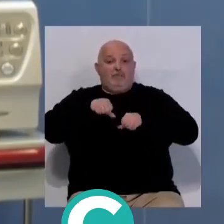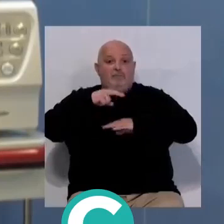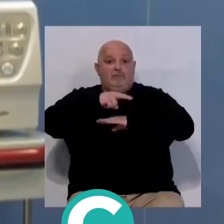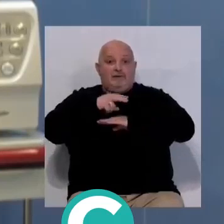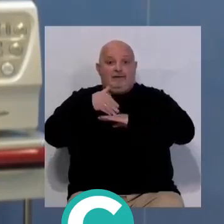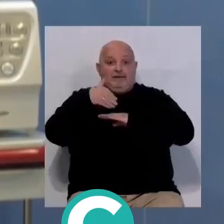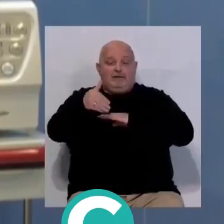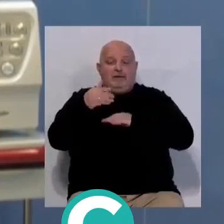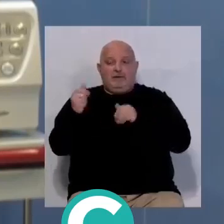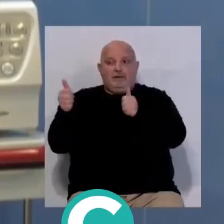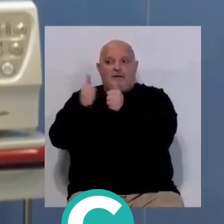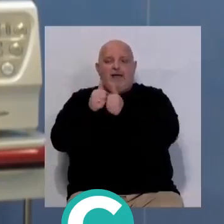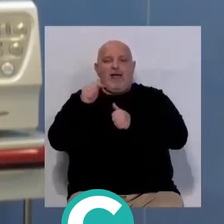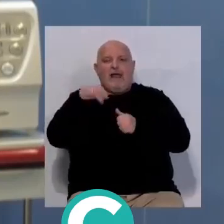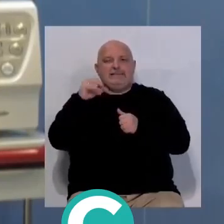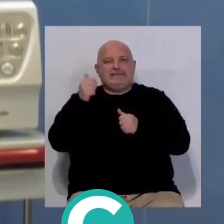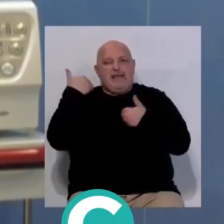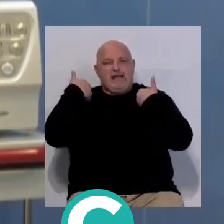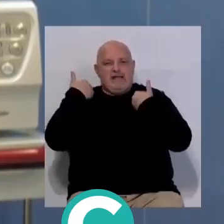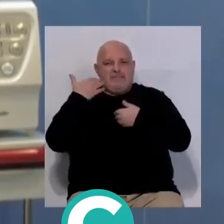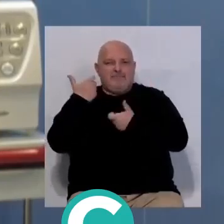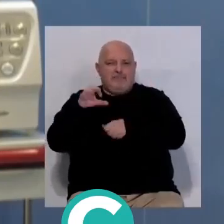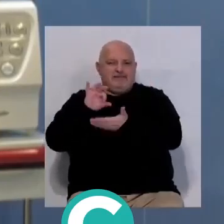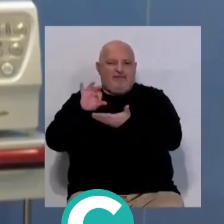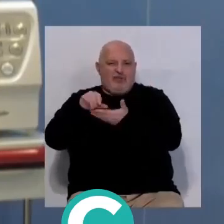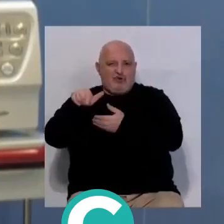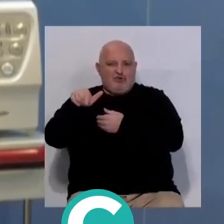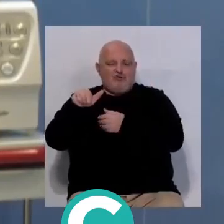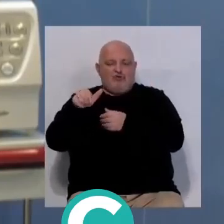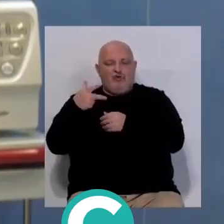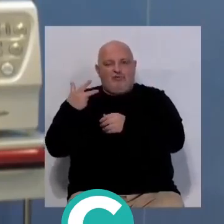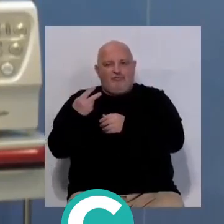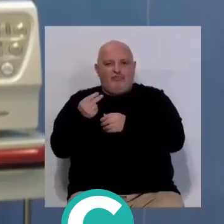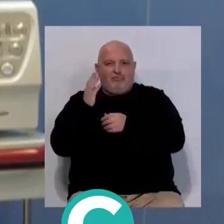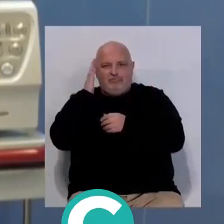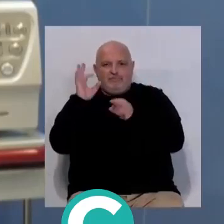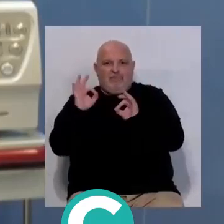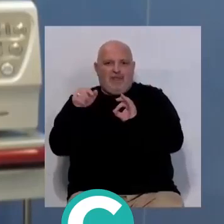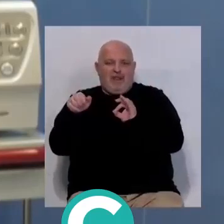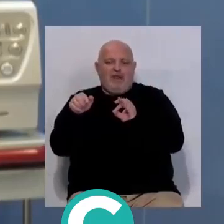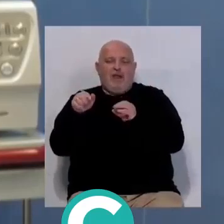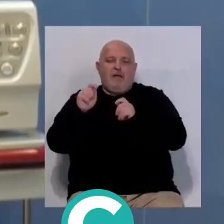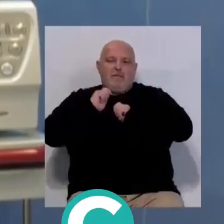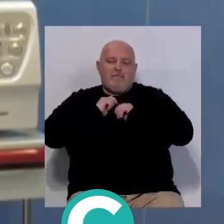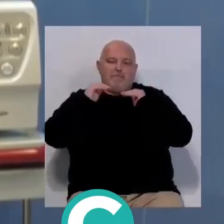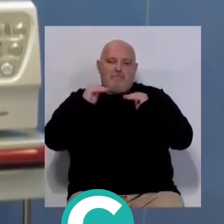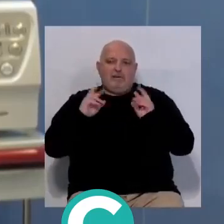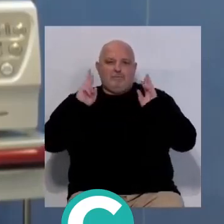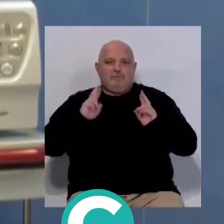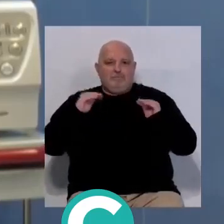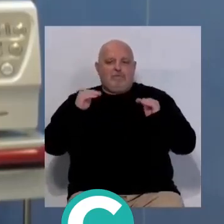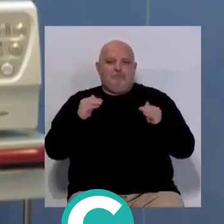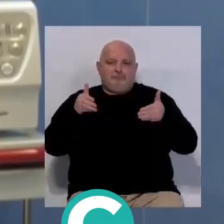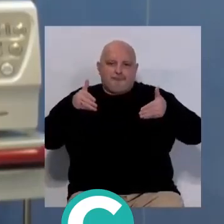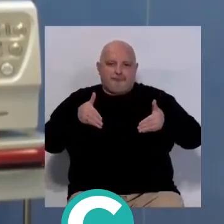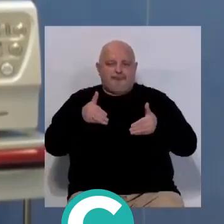disposición y un anestesista que se va a encargar de esa parte, con lo cual a nosotros nos descarga de mucha atención y sobre todo nos podemos centrar en lo